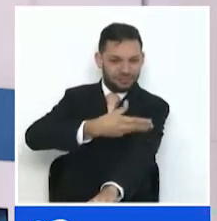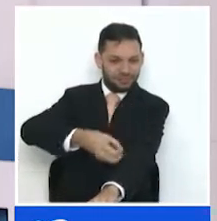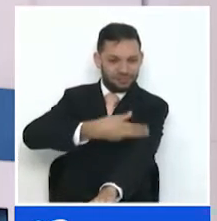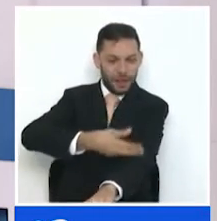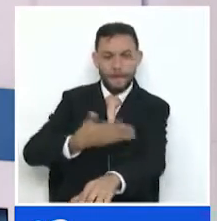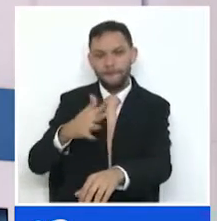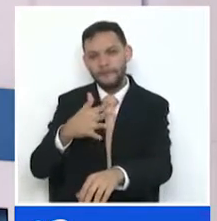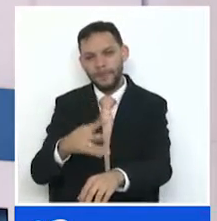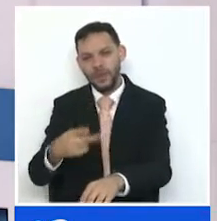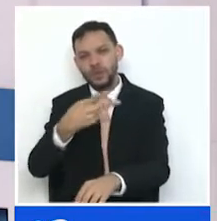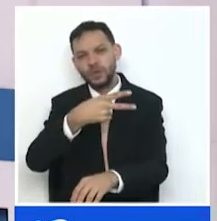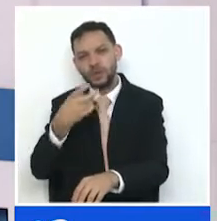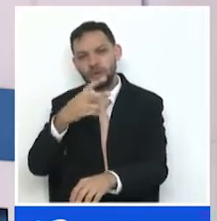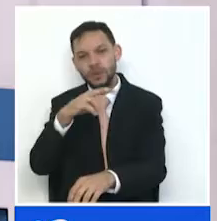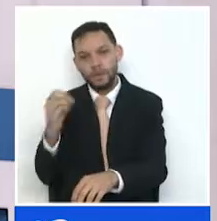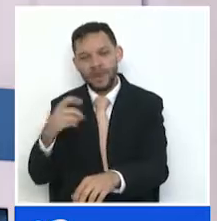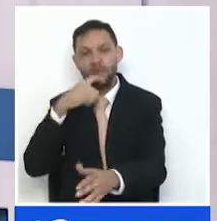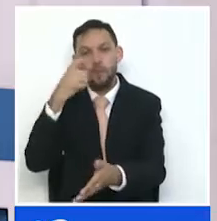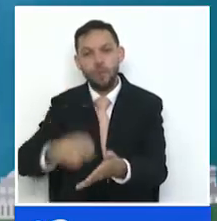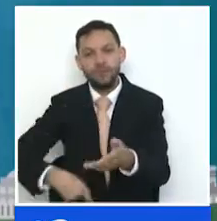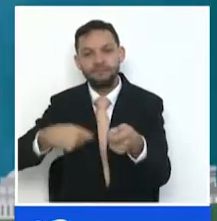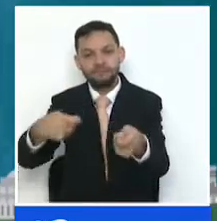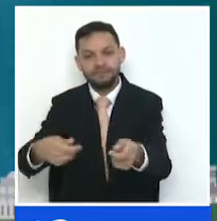alrededor de 220 automotores.